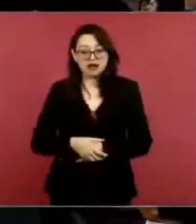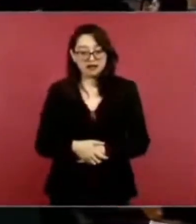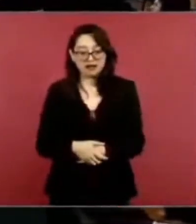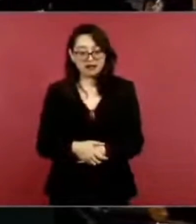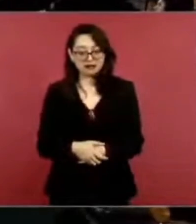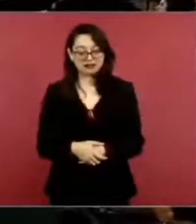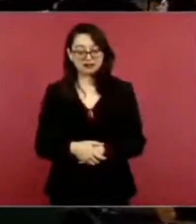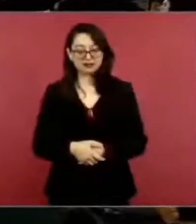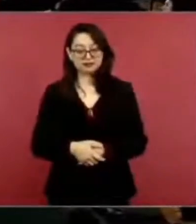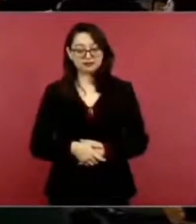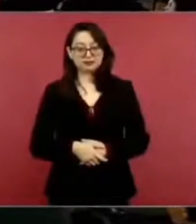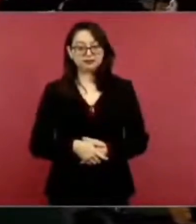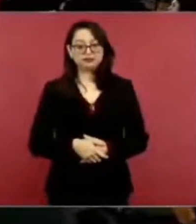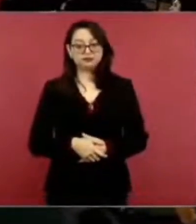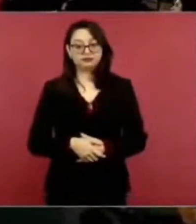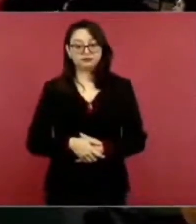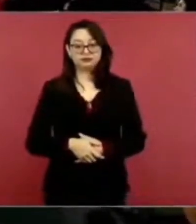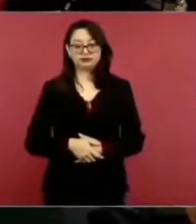aquí Cuauhtémoc,